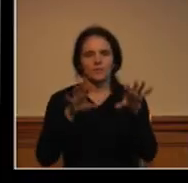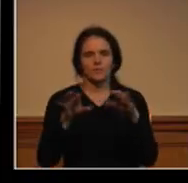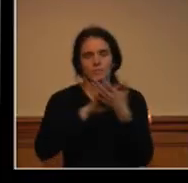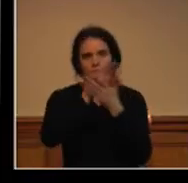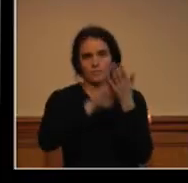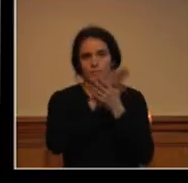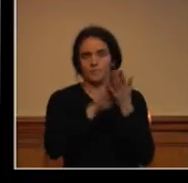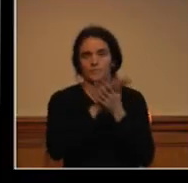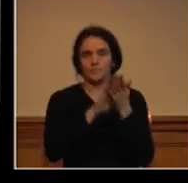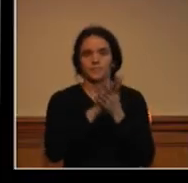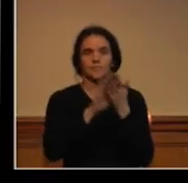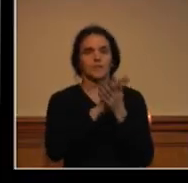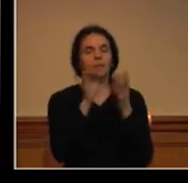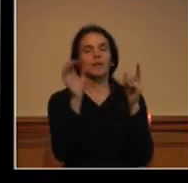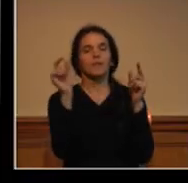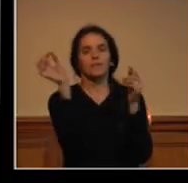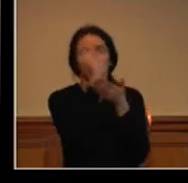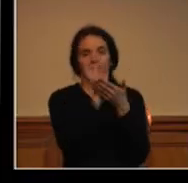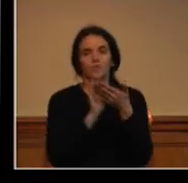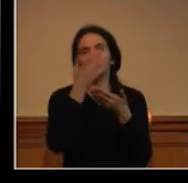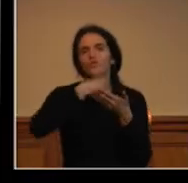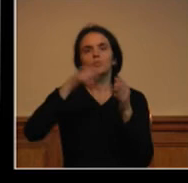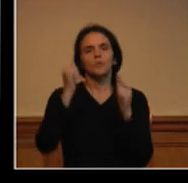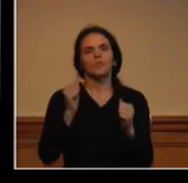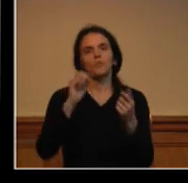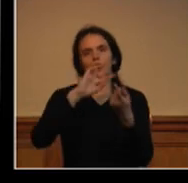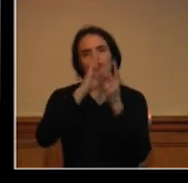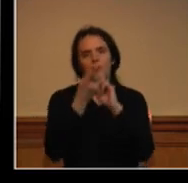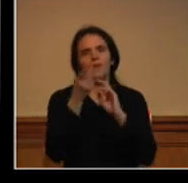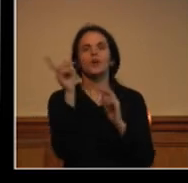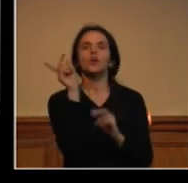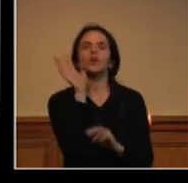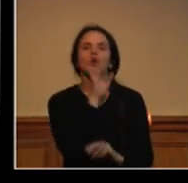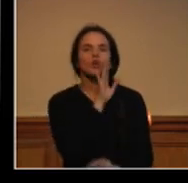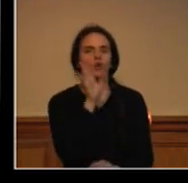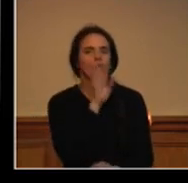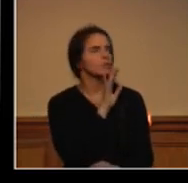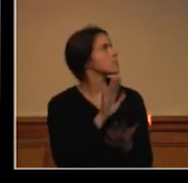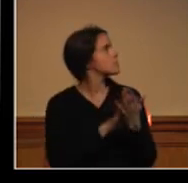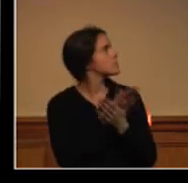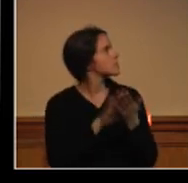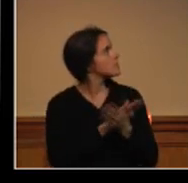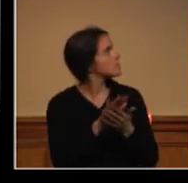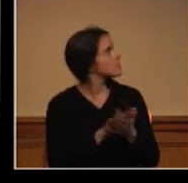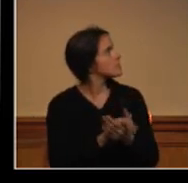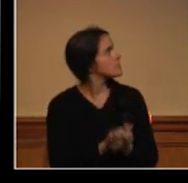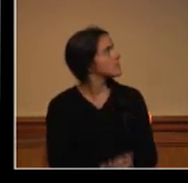imágenes que ponemos en el escritorio. Podemos cambiarle el color.